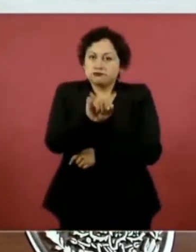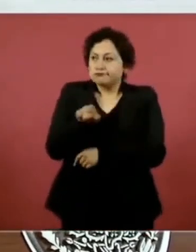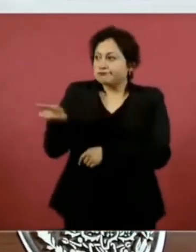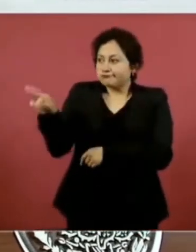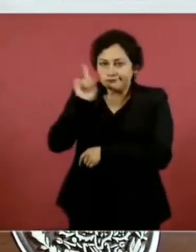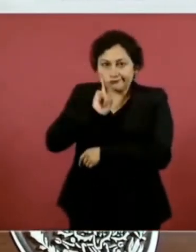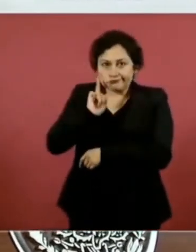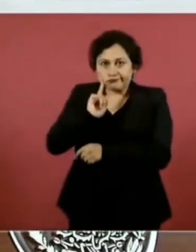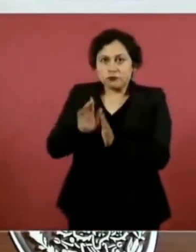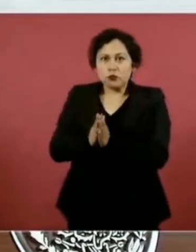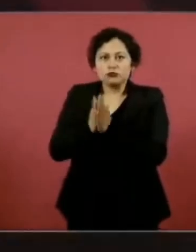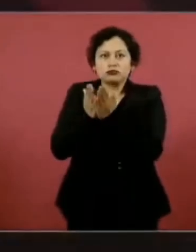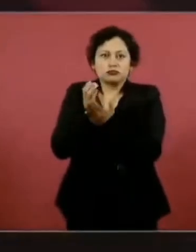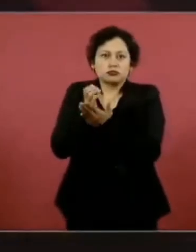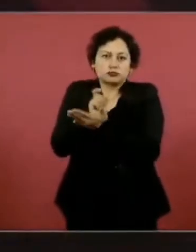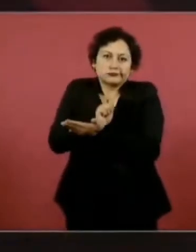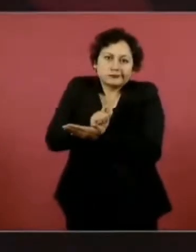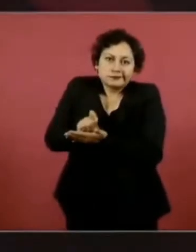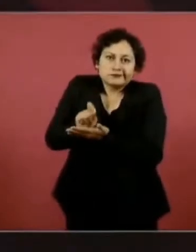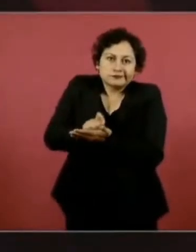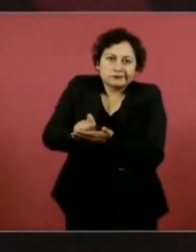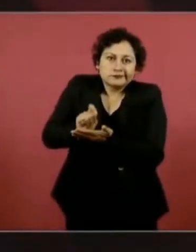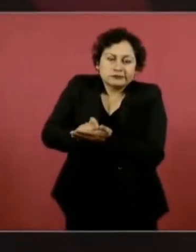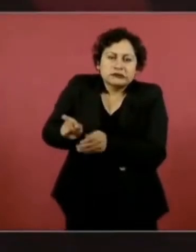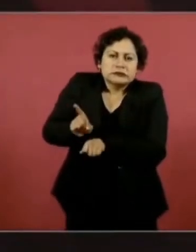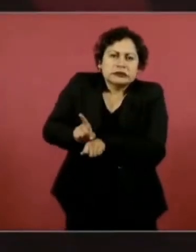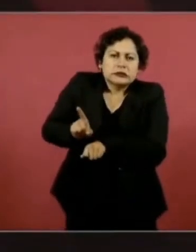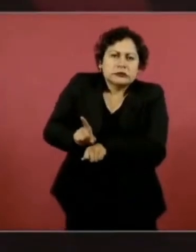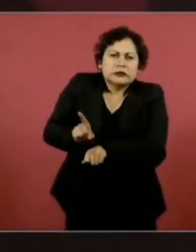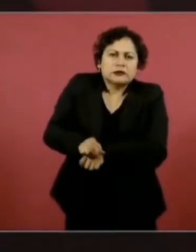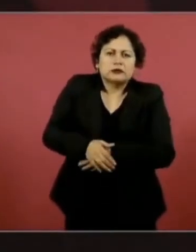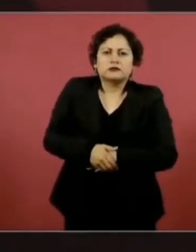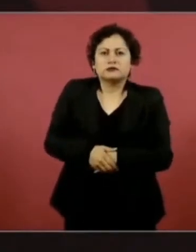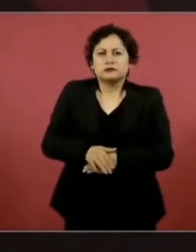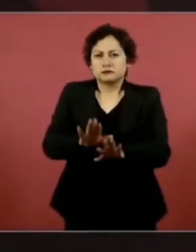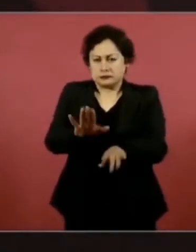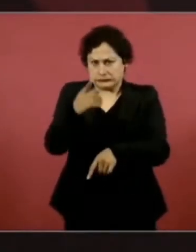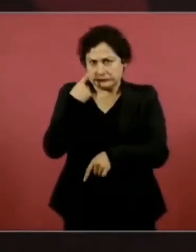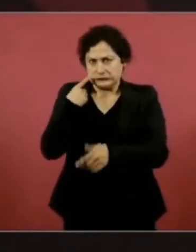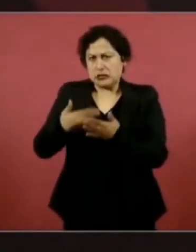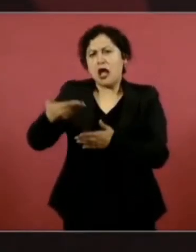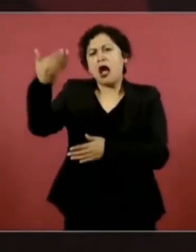diario antes se acostumbraba mucho eso